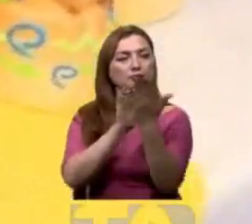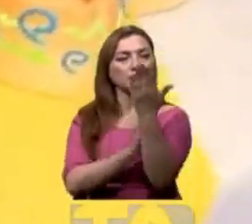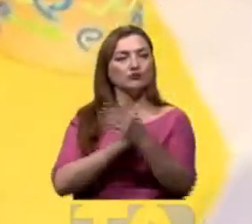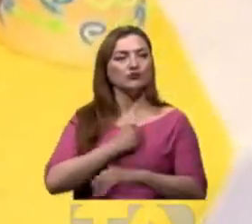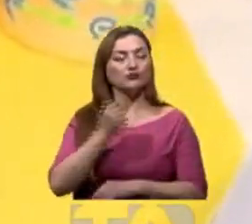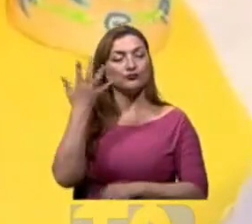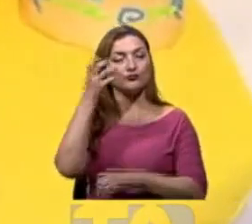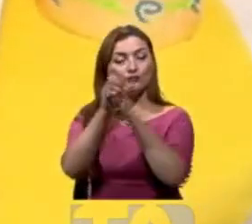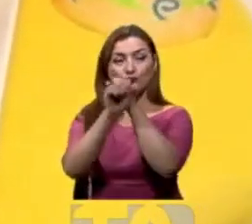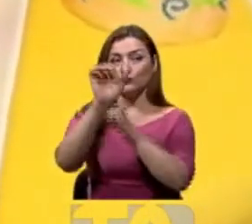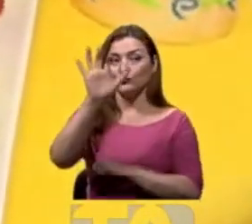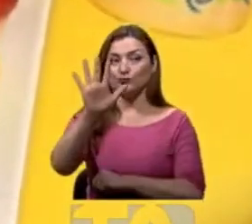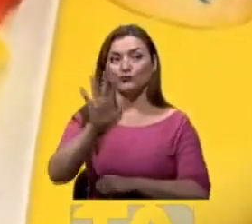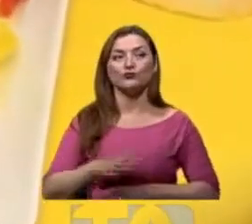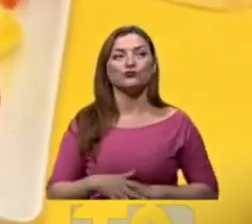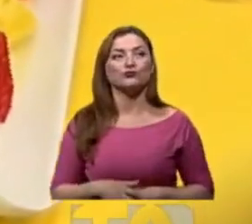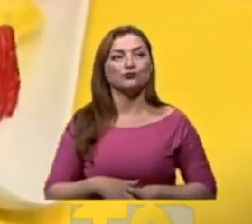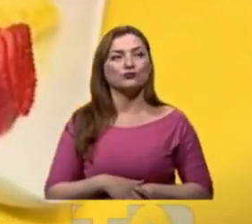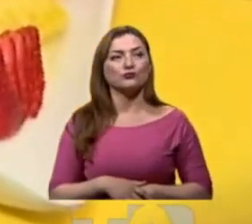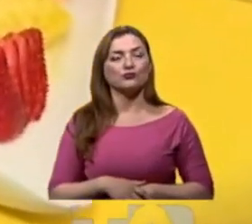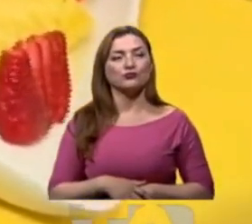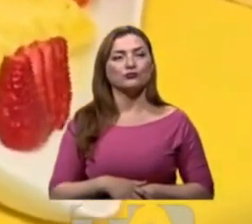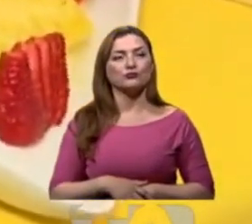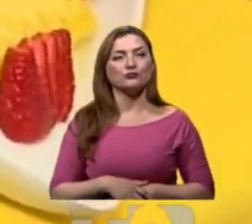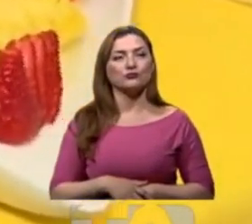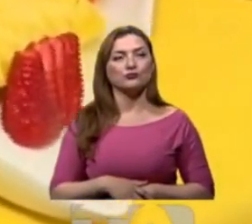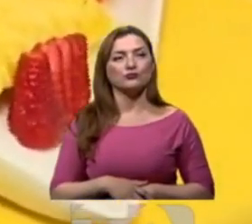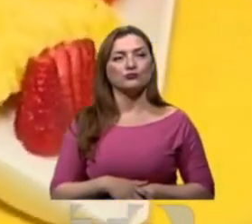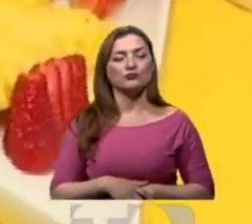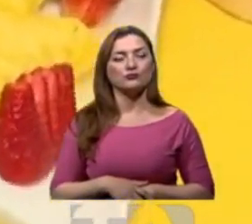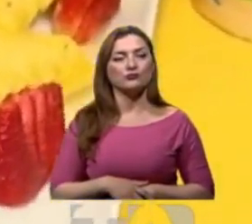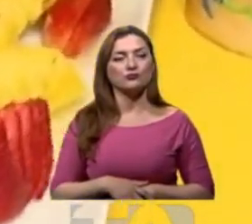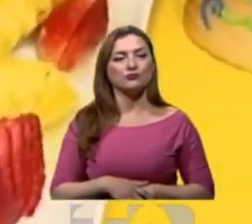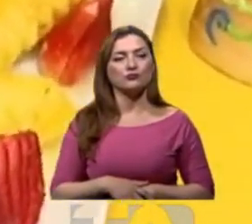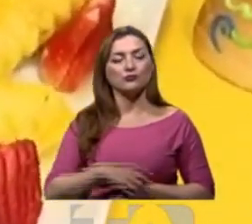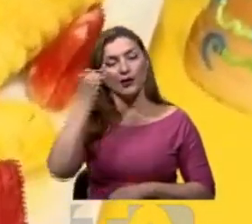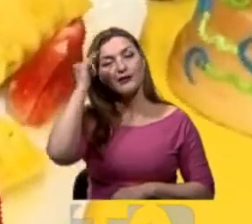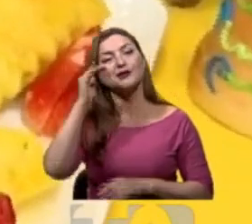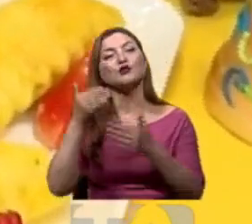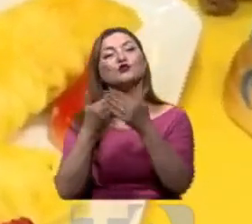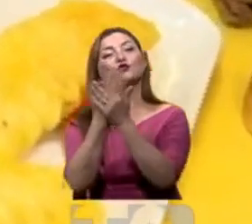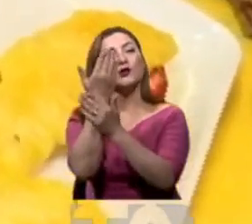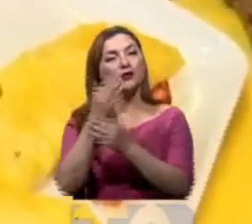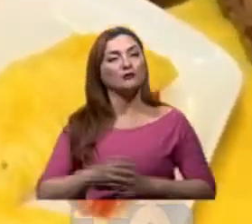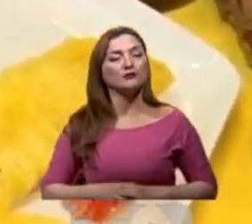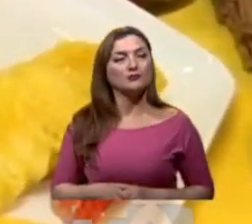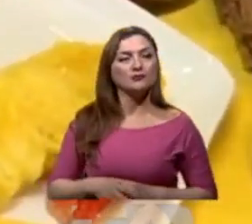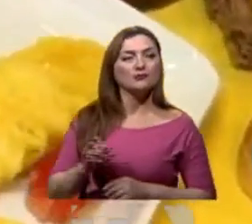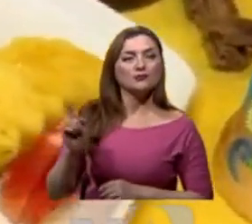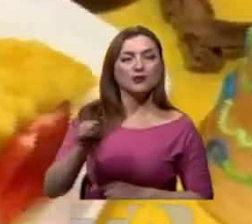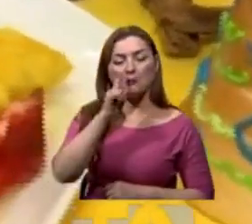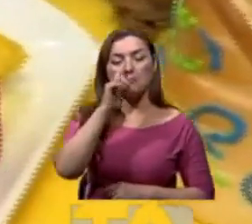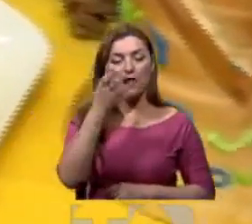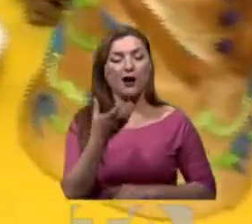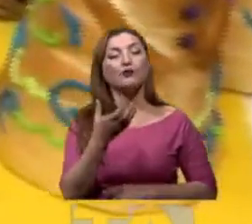tenemos ya más o menos 5 años que venimos realizando, cada vez innovando un poco mejor, ¿ya? Esta vez tenemos una guagua de